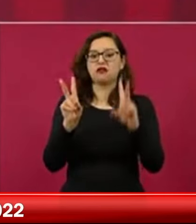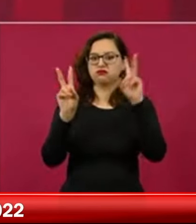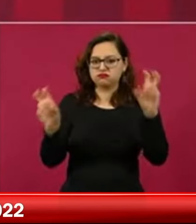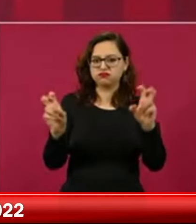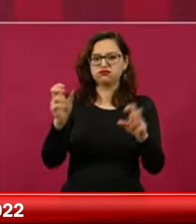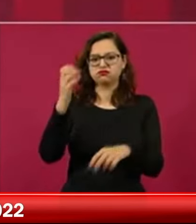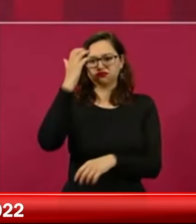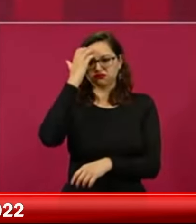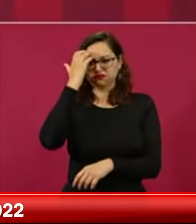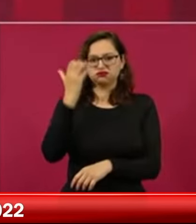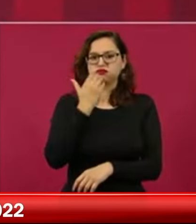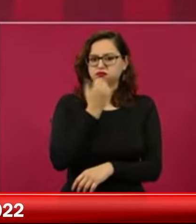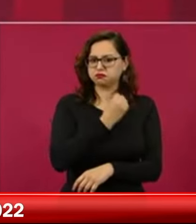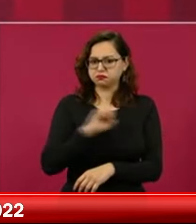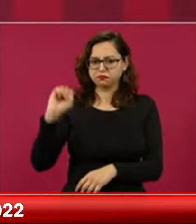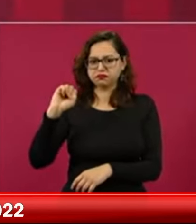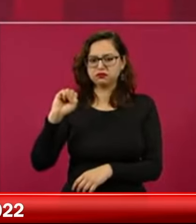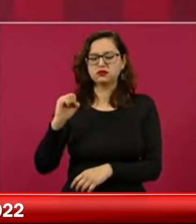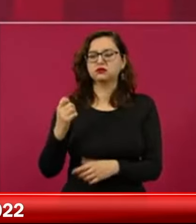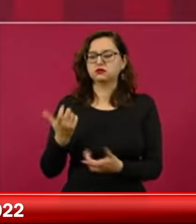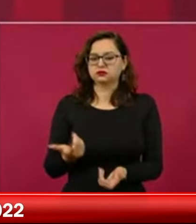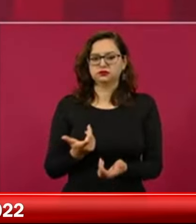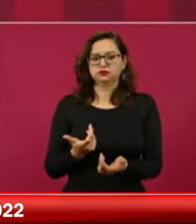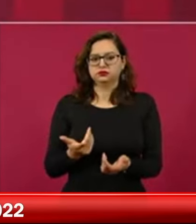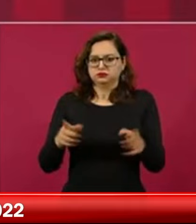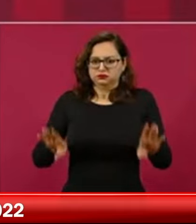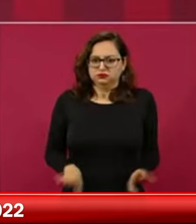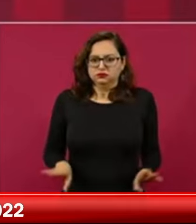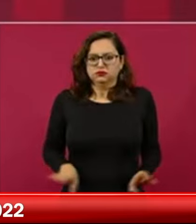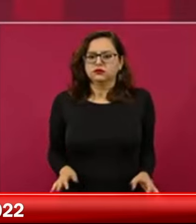y es una gente decente, un hombre honesto,